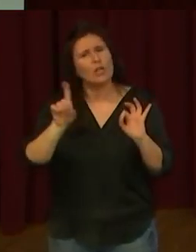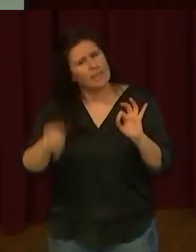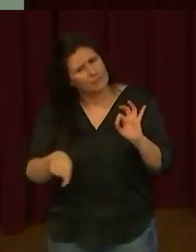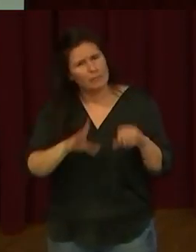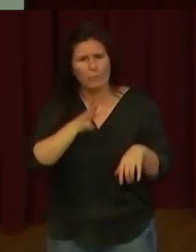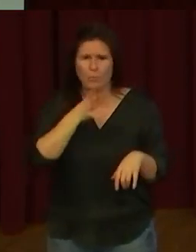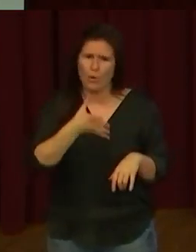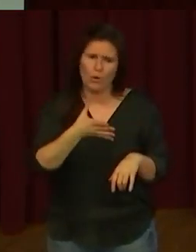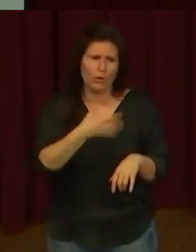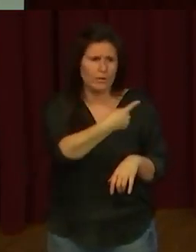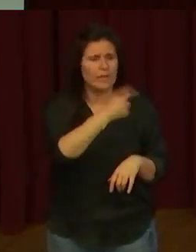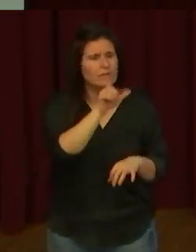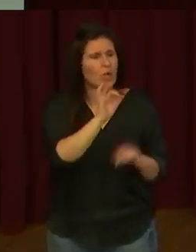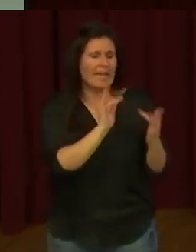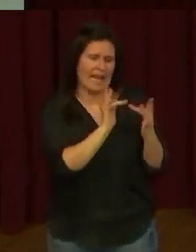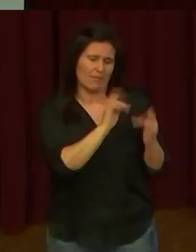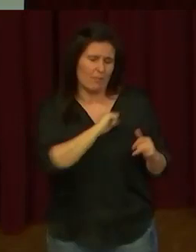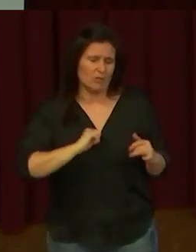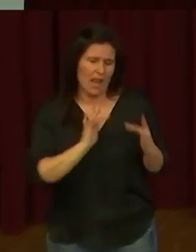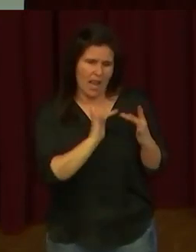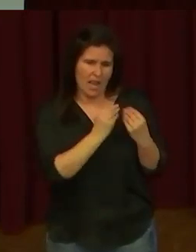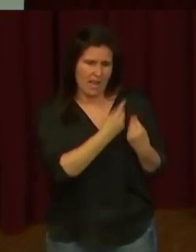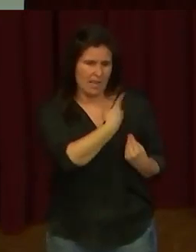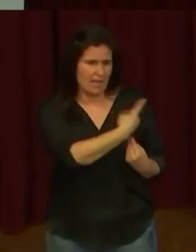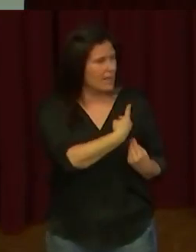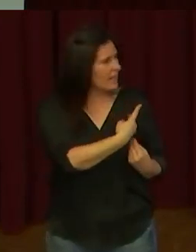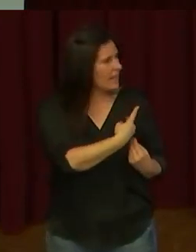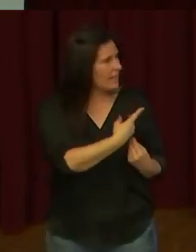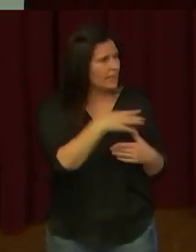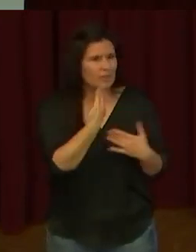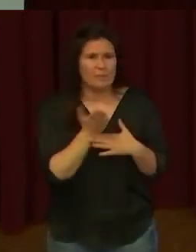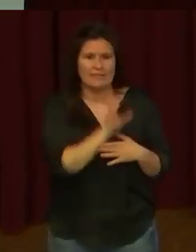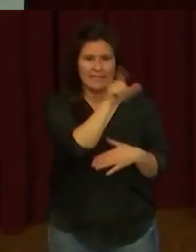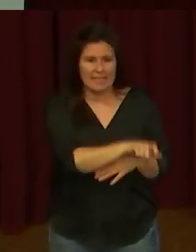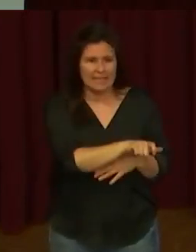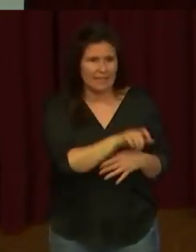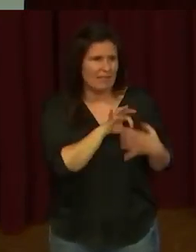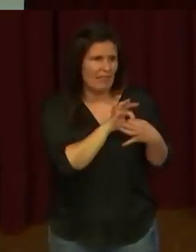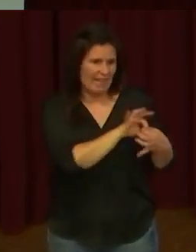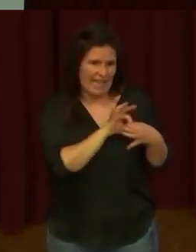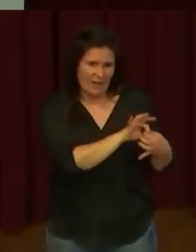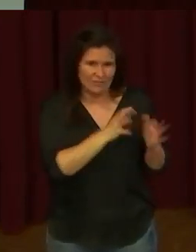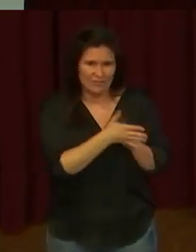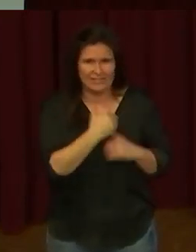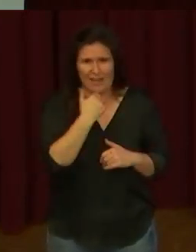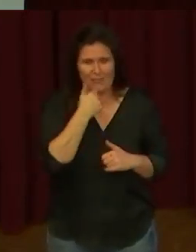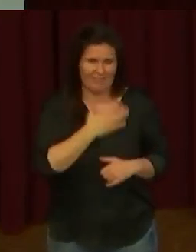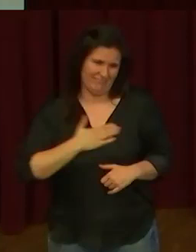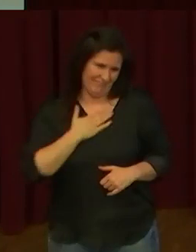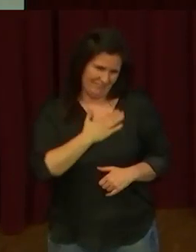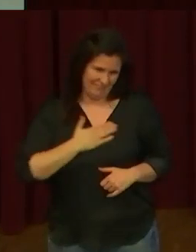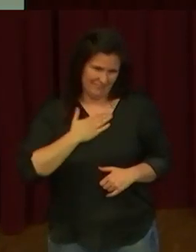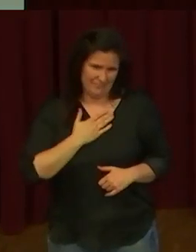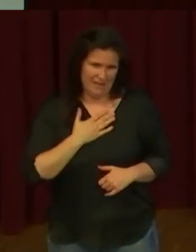que tengo una cierta relación personal con ella con lo que presentará alguien que es cercano siempre es algo muy amable